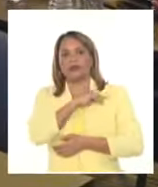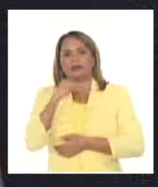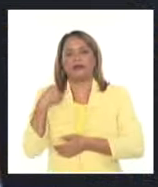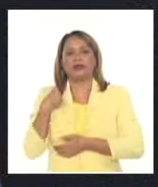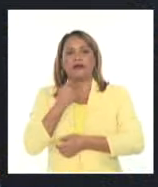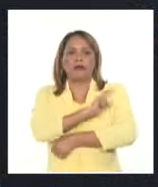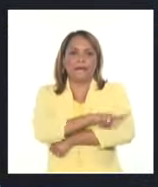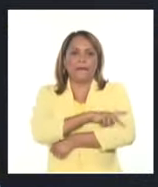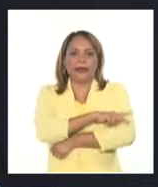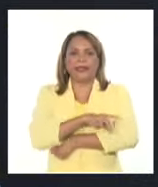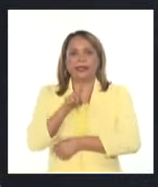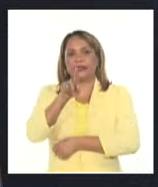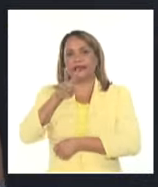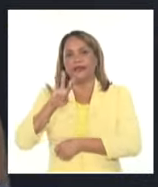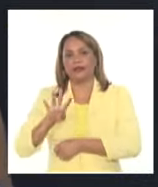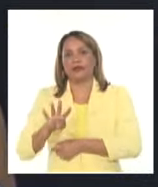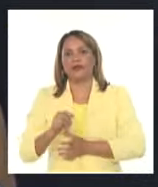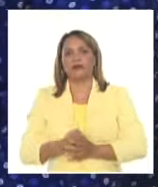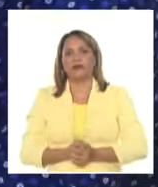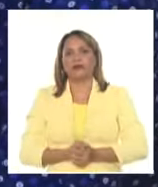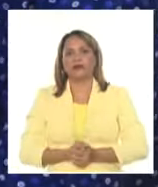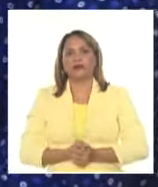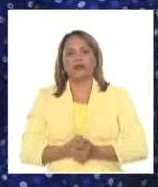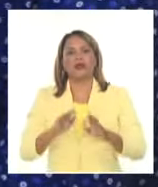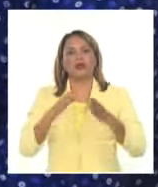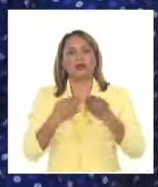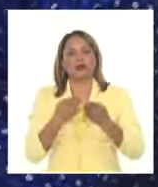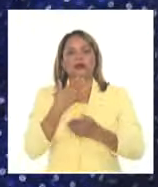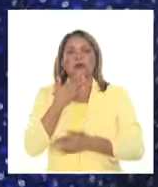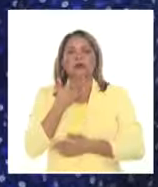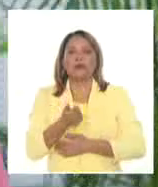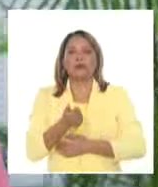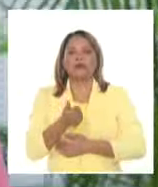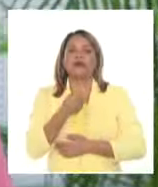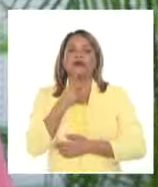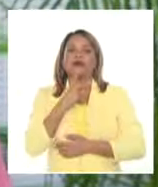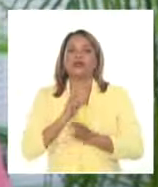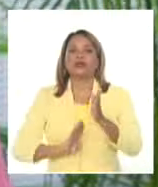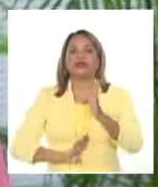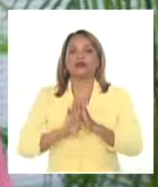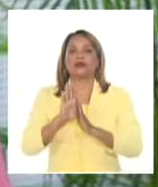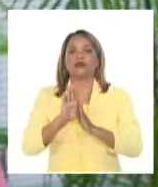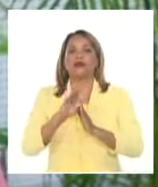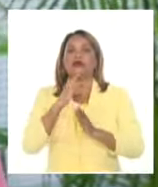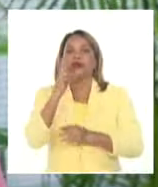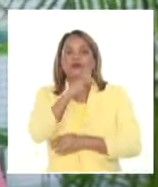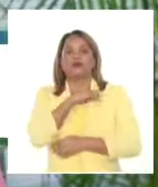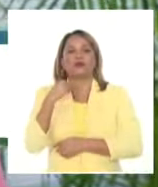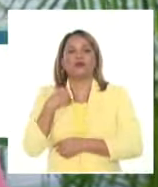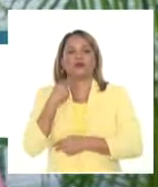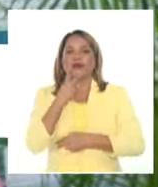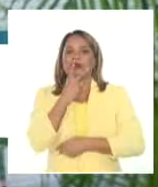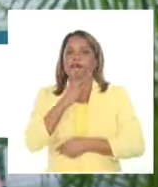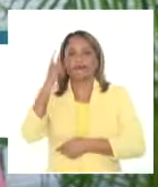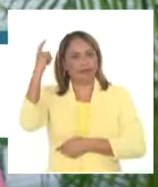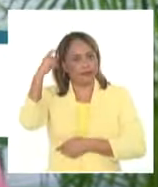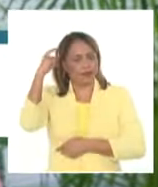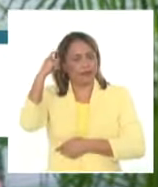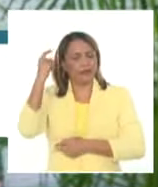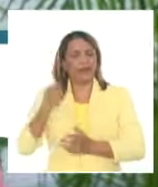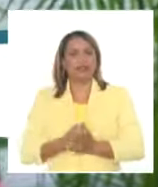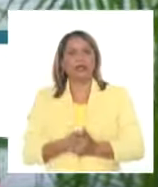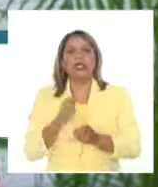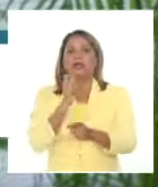naciones, con un saldo enriquecedor para el desarrollo de las neurociencias en Cuba. Es este un evento que ha permitido la capacitación de